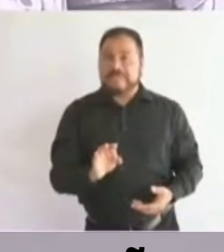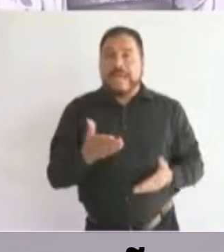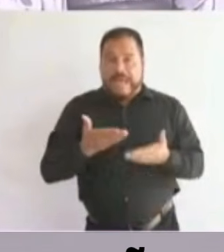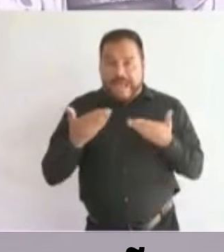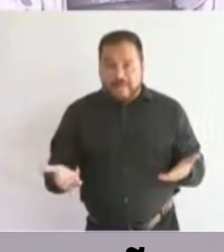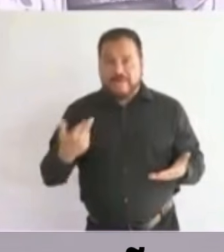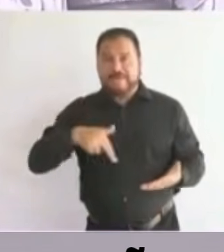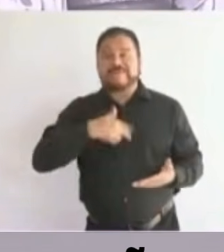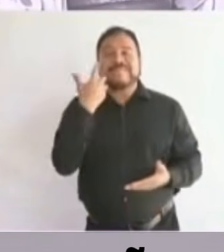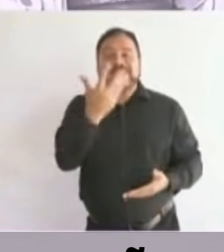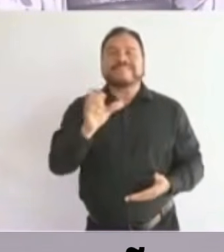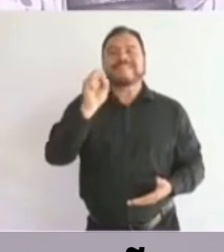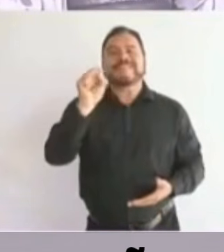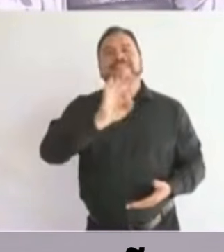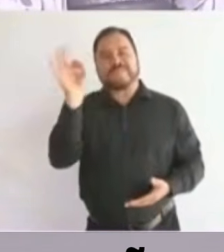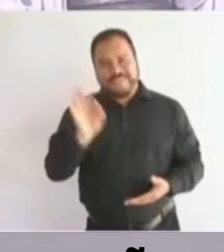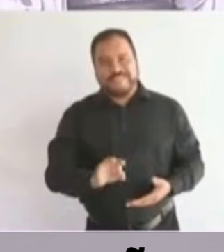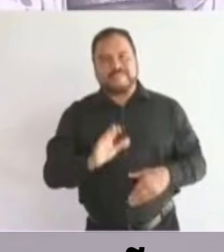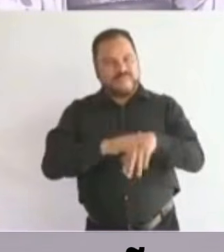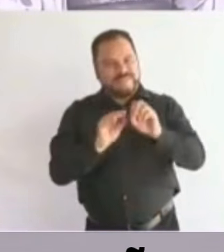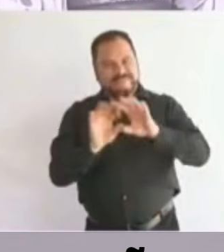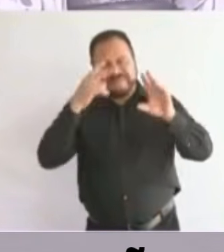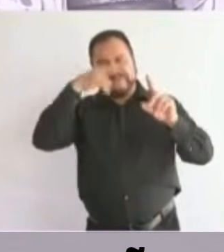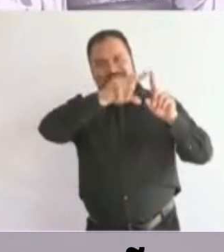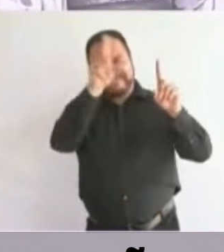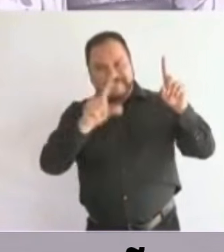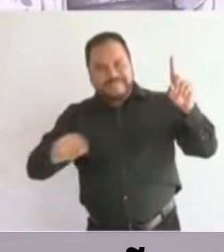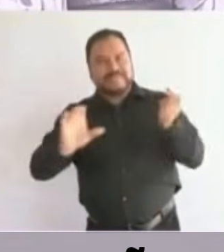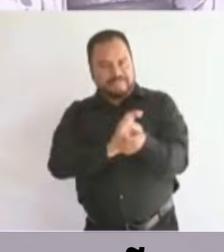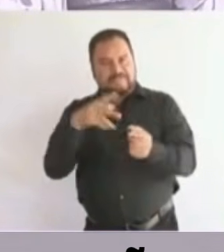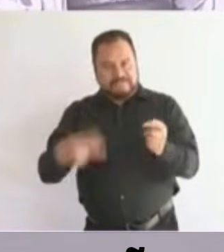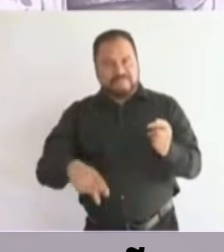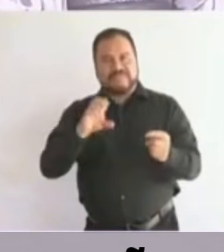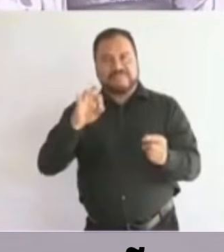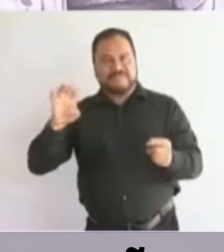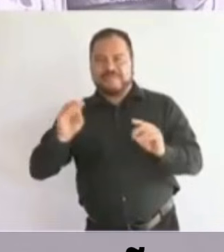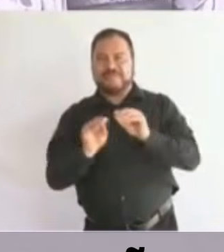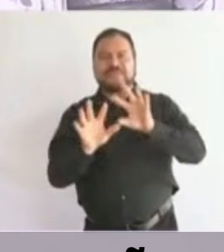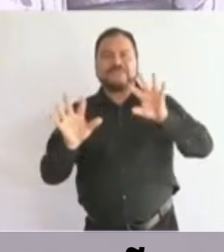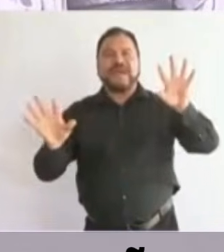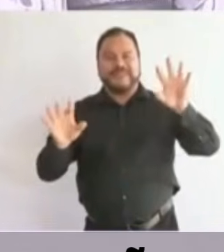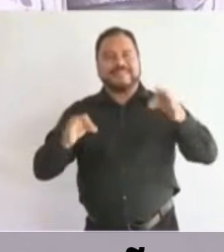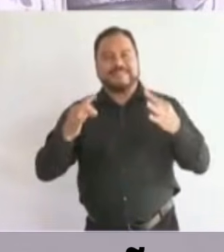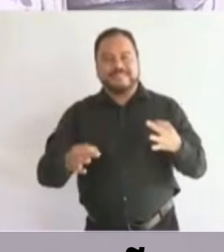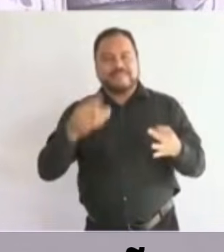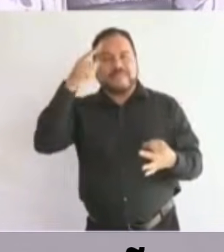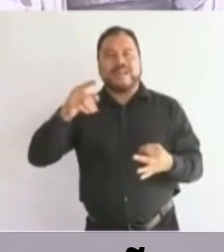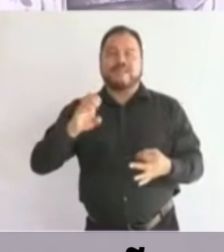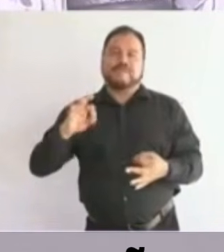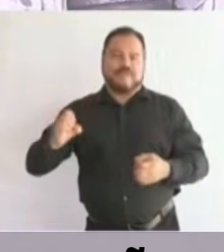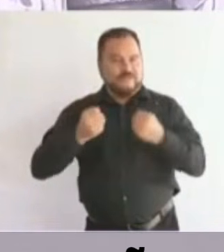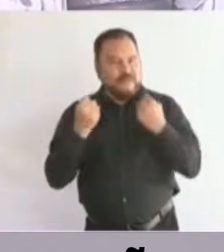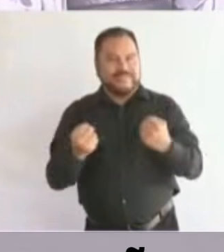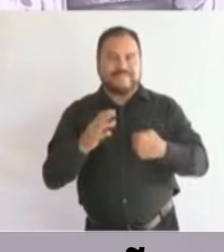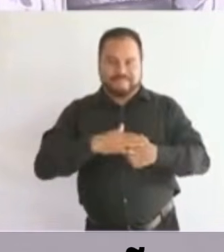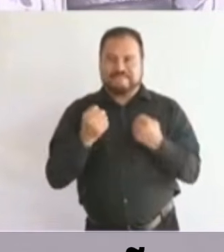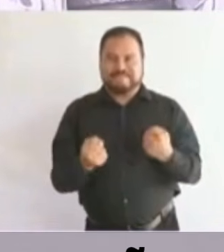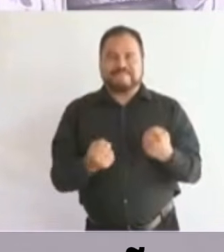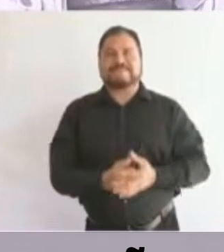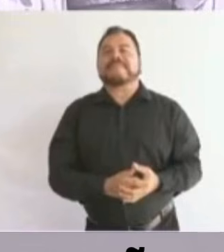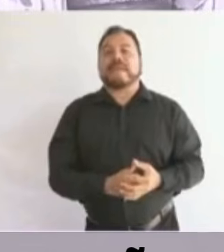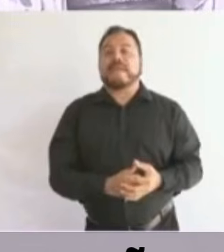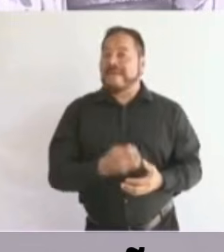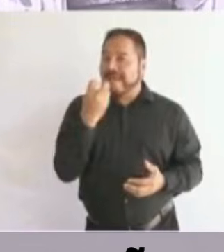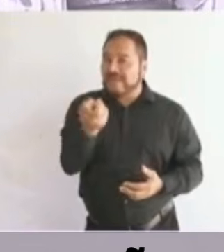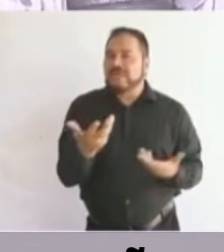queremos dejar el 60% ya con las plantas de inversión mixta para fortalecer la Comisión Federal de Electricidad. Esto no